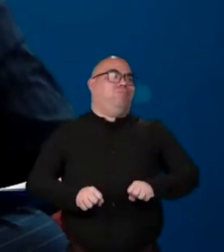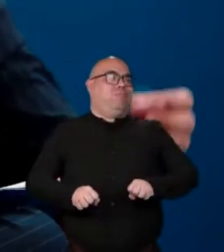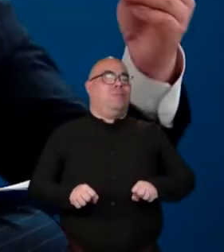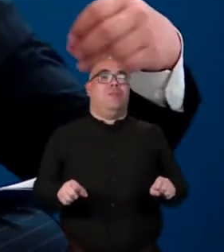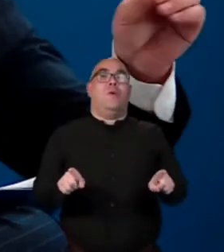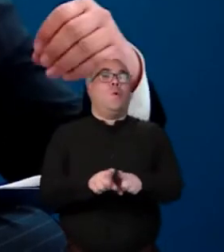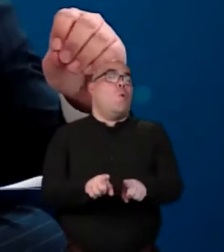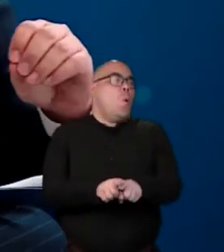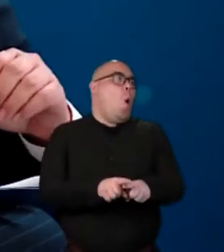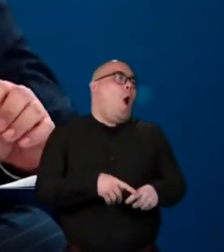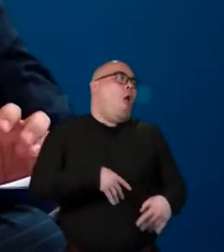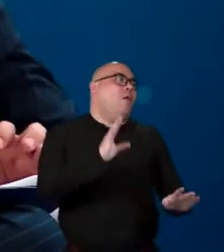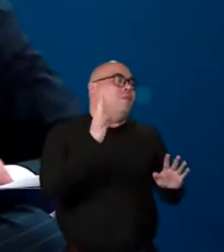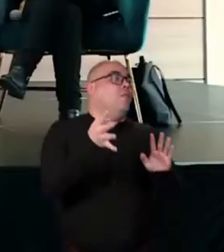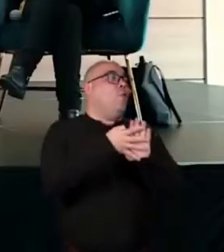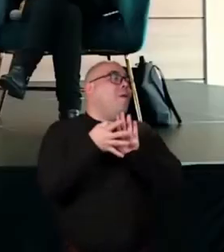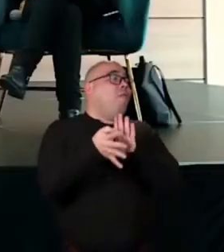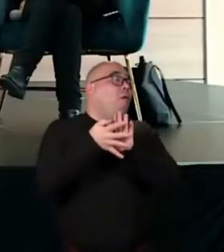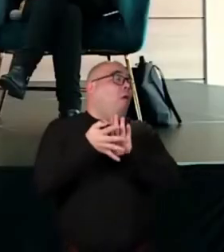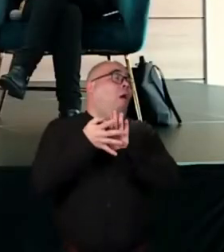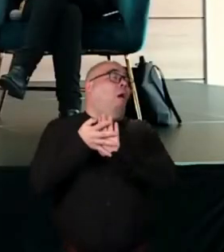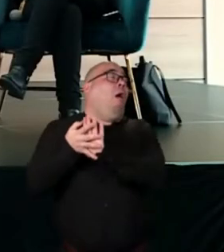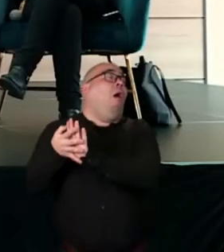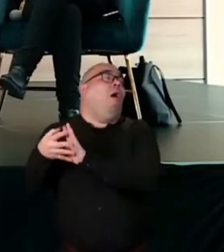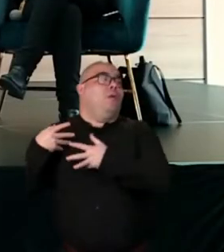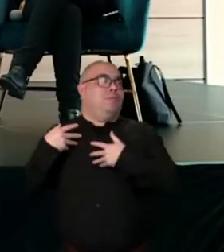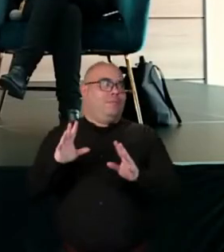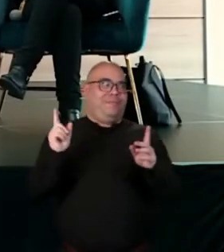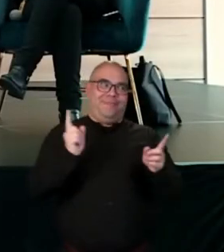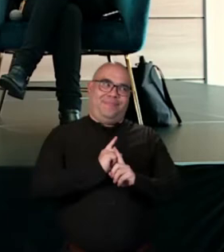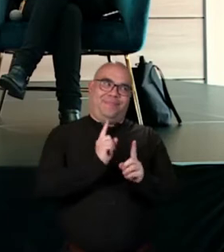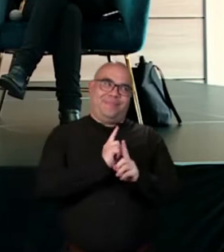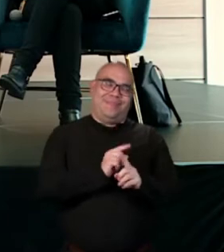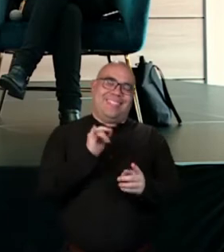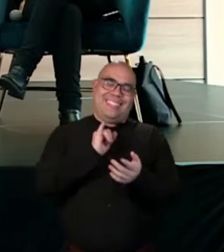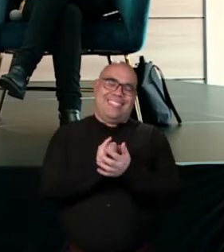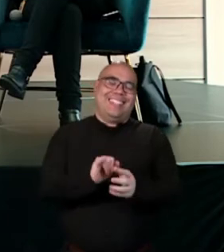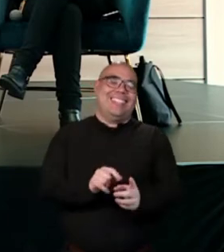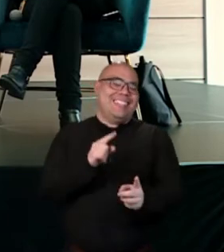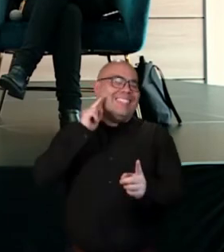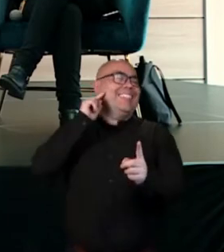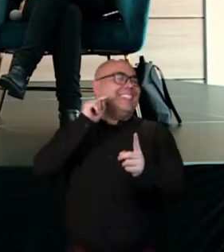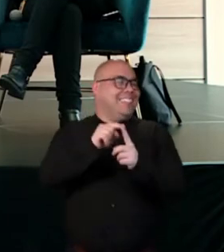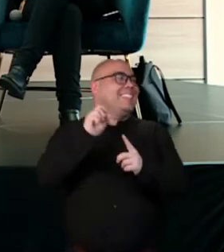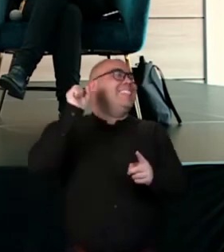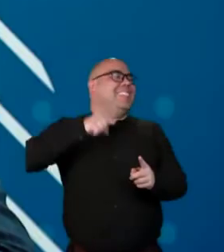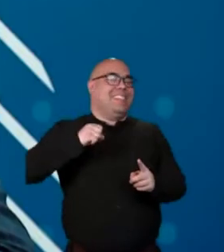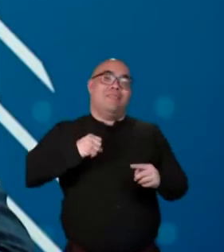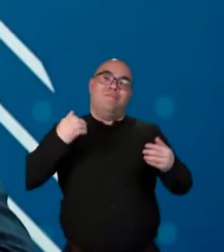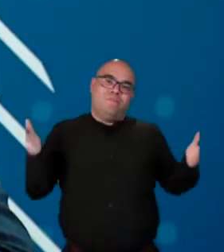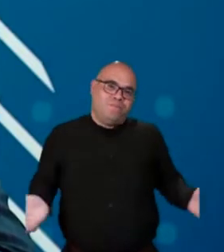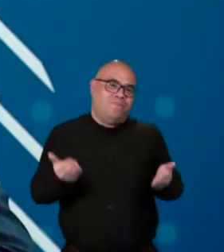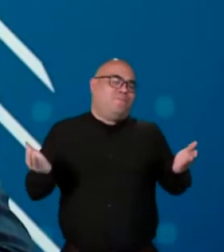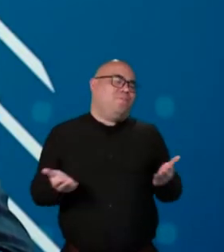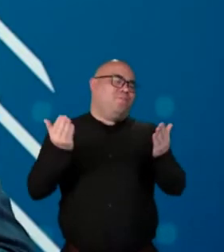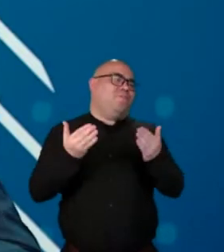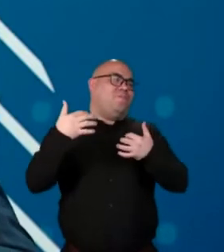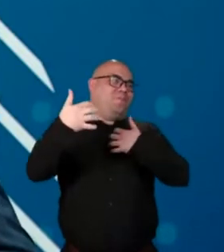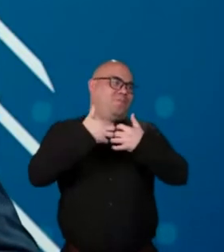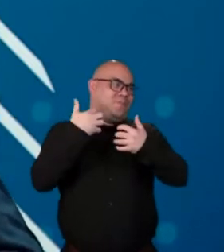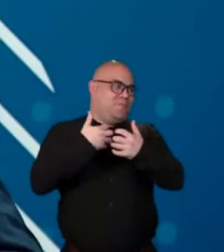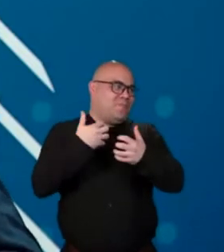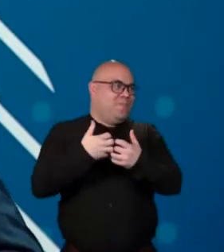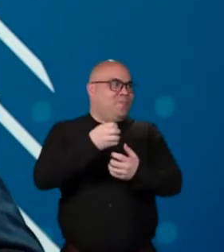una suerte de formatos que uno revisa ocasionalmente ese es el objetivo de lo que se promueve del sistema de aseguramiento de la calidad